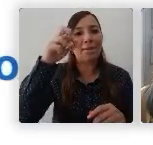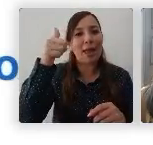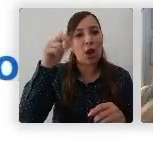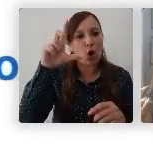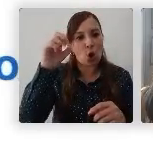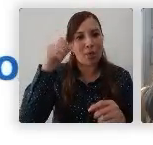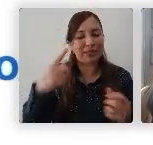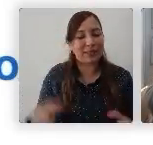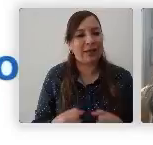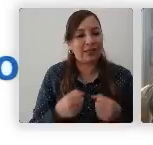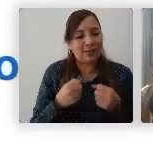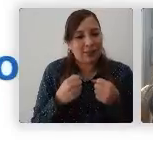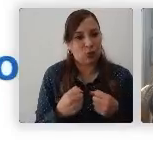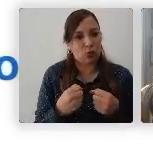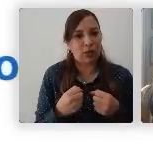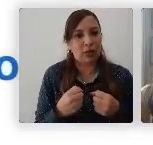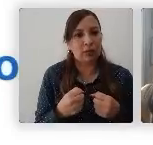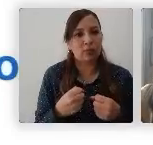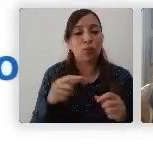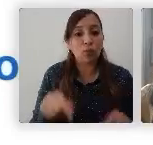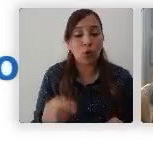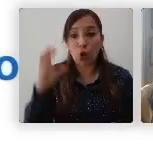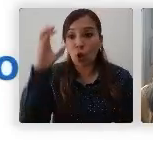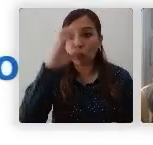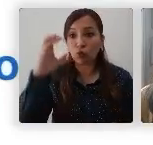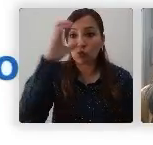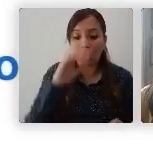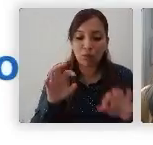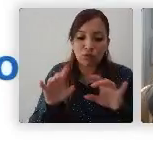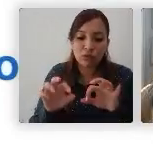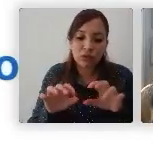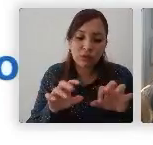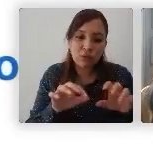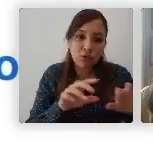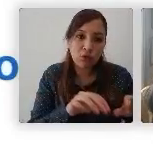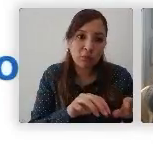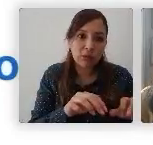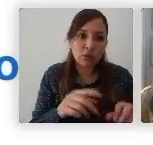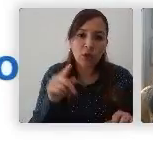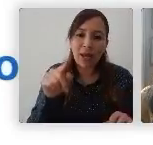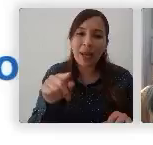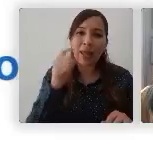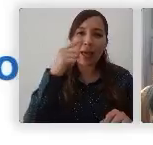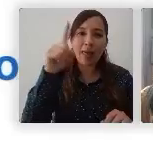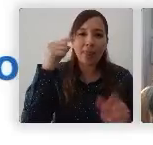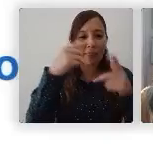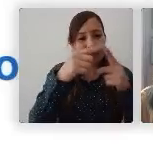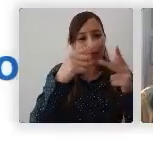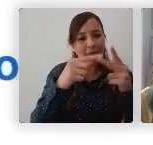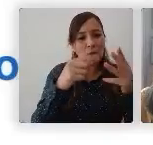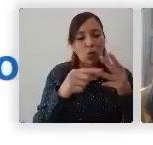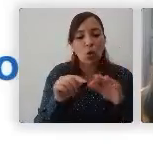por otro lado cuando hablamos de la búsqueda de información vamos a ver que lo están haciendo principalmente en páginas de turismo